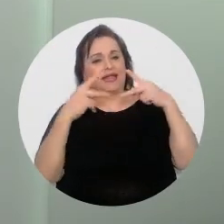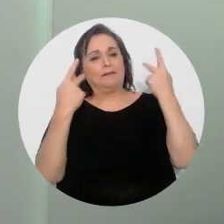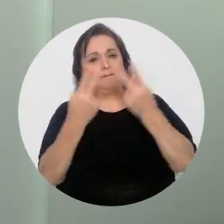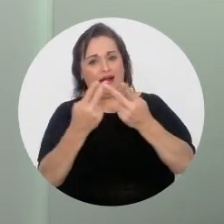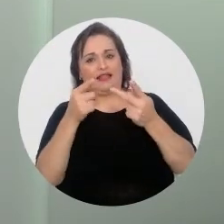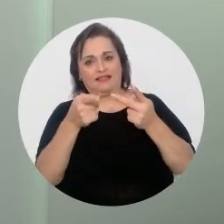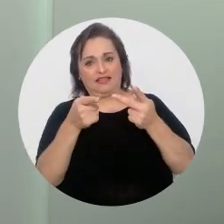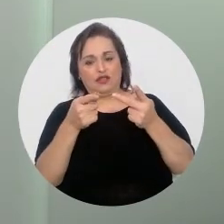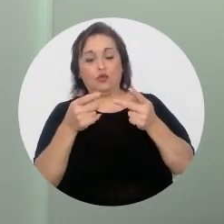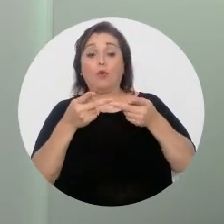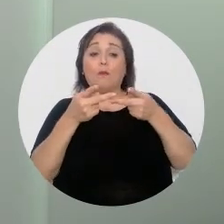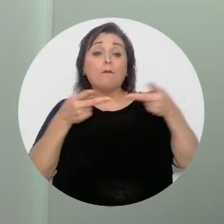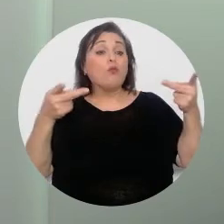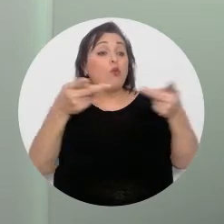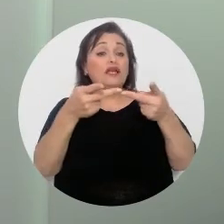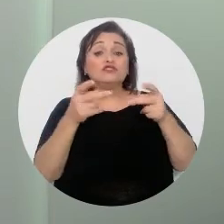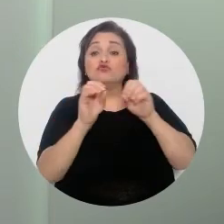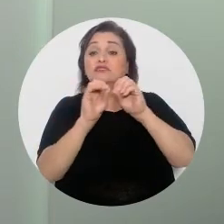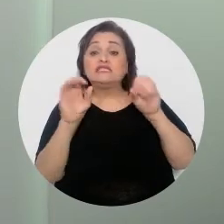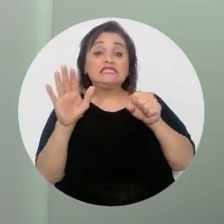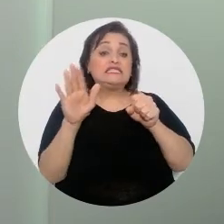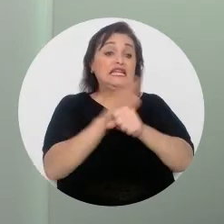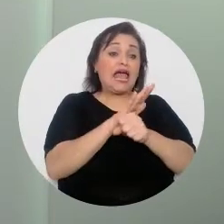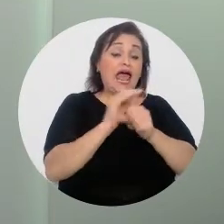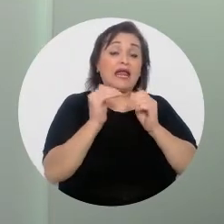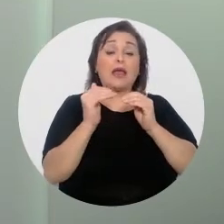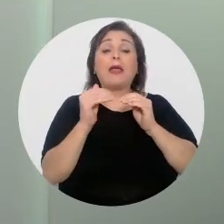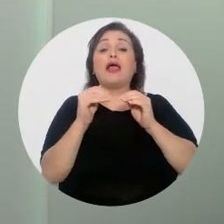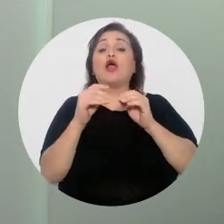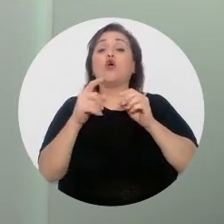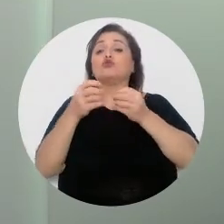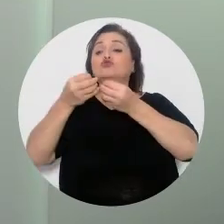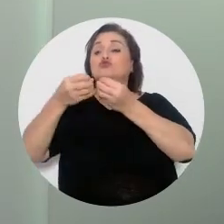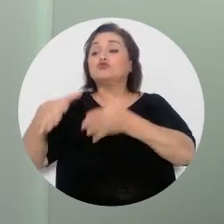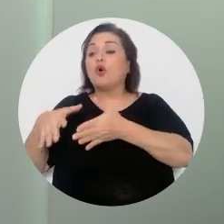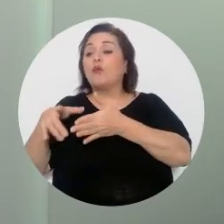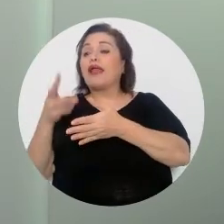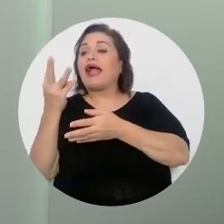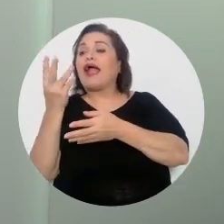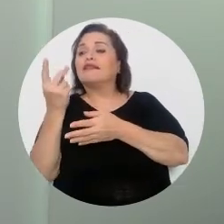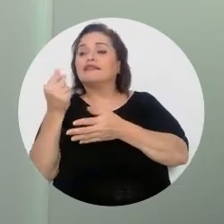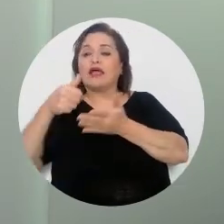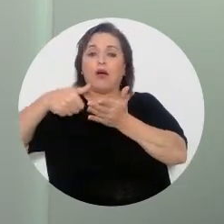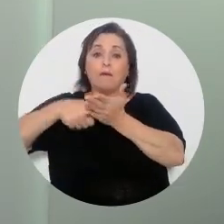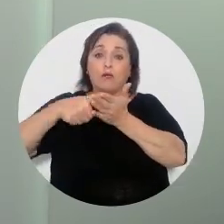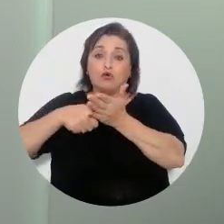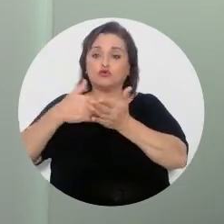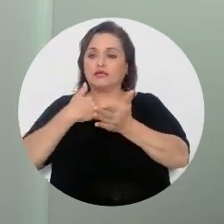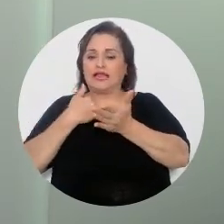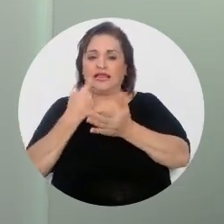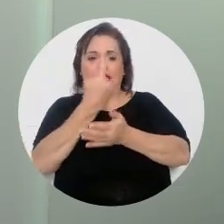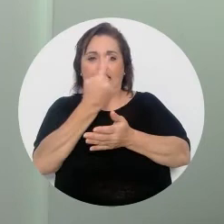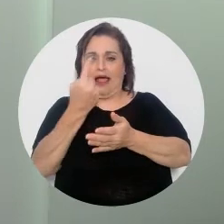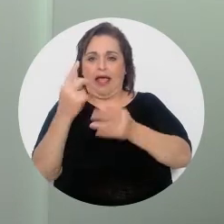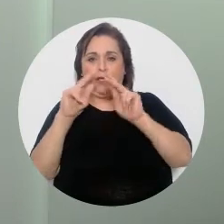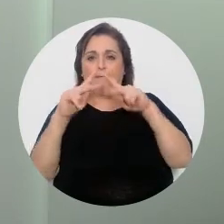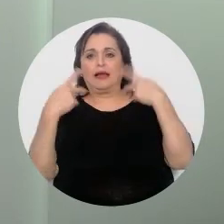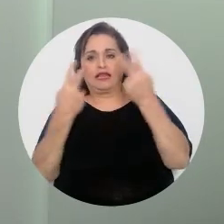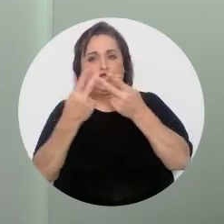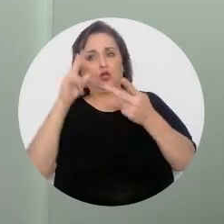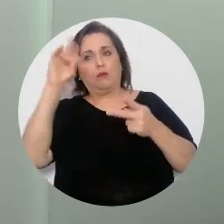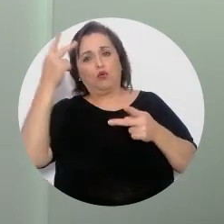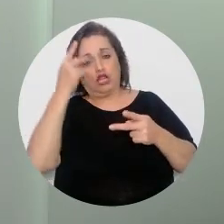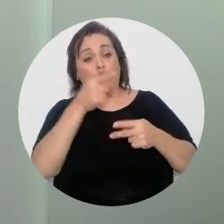partido. Los que queden puestos sin llenar se basa por el resto mayor, que es la cantidad de votos que obtuvo cada